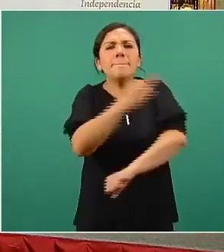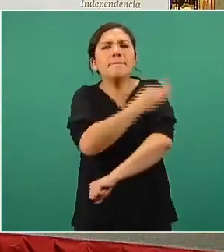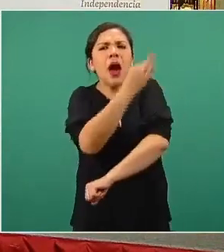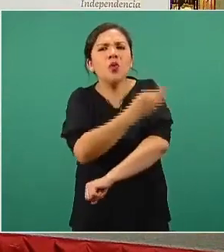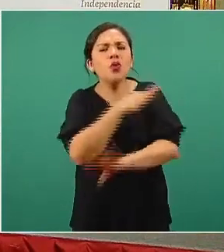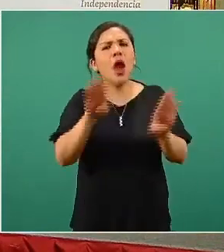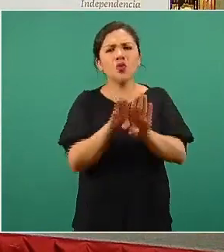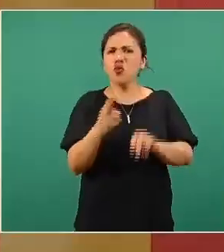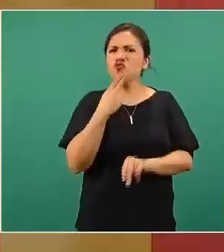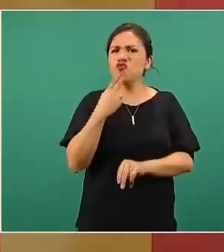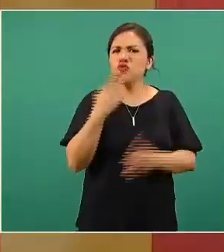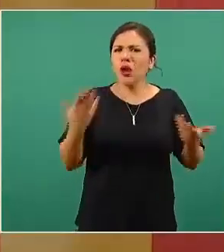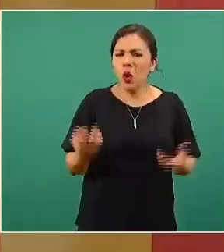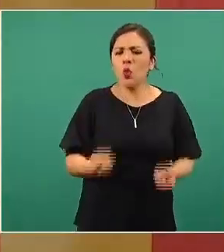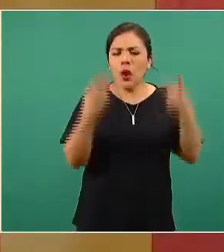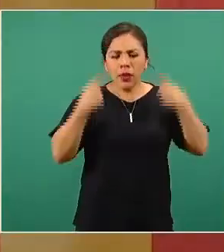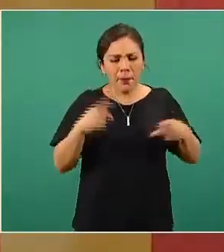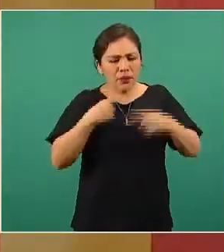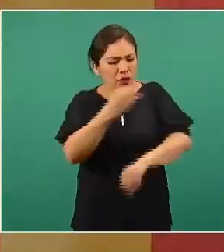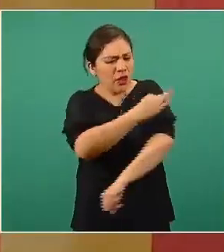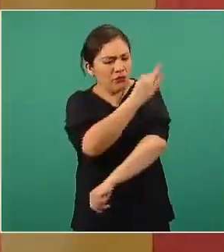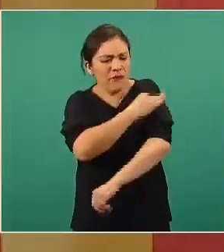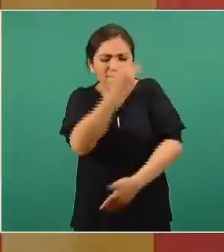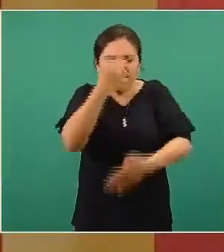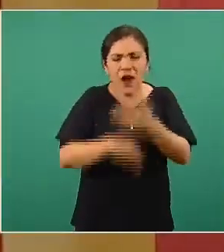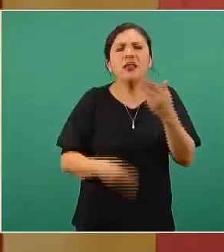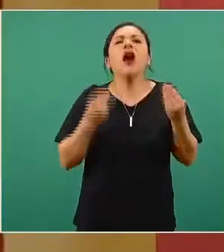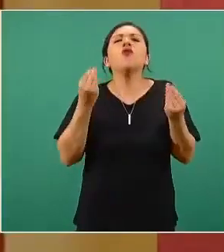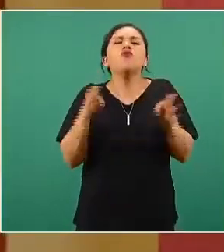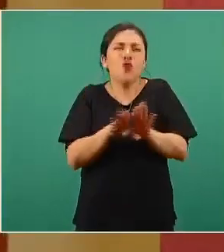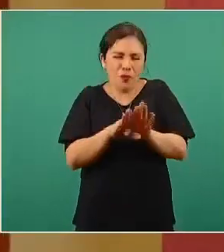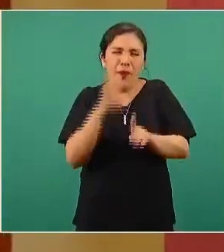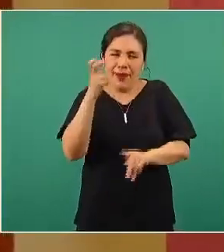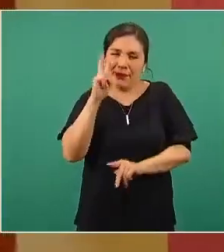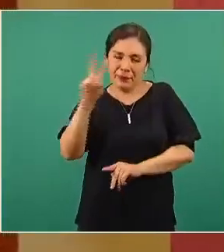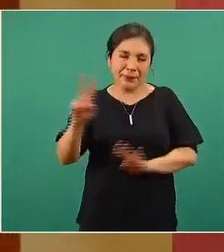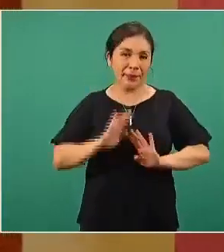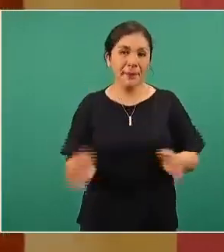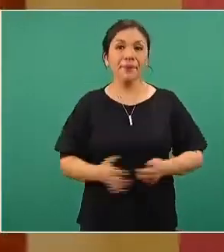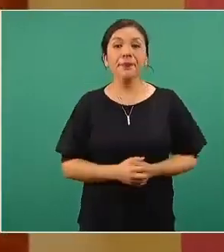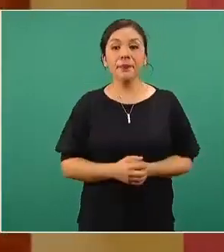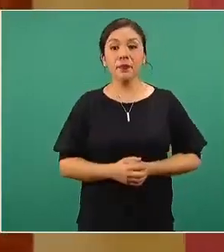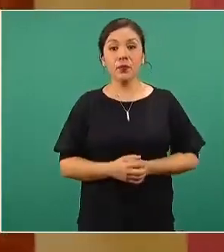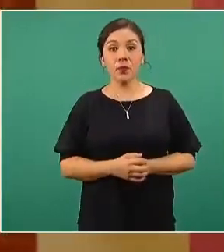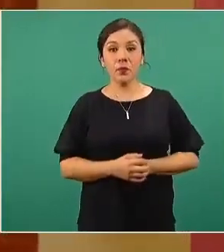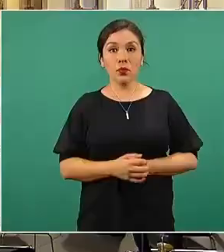se han utilizado y cuántas personas representan. La siguiente, por favor.